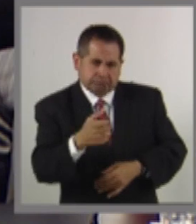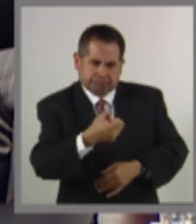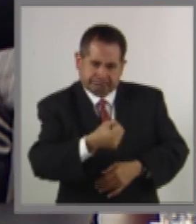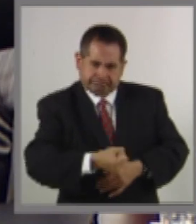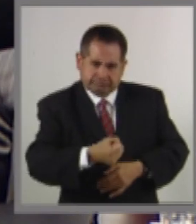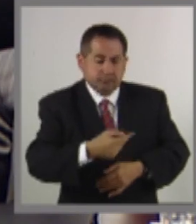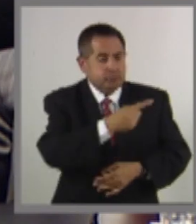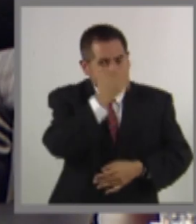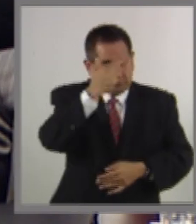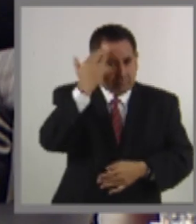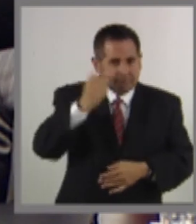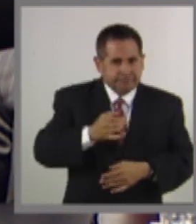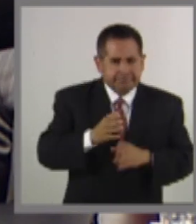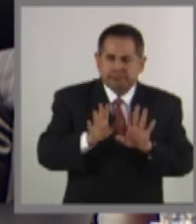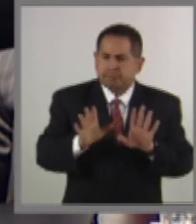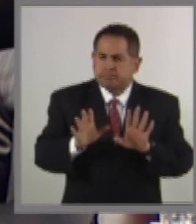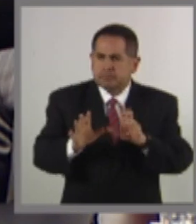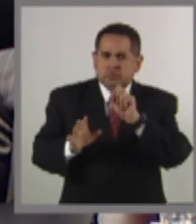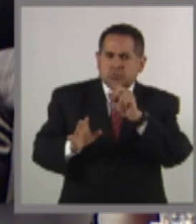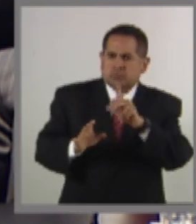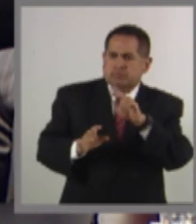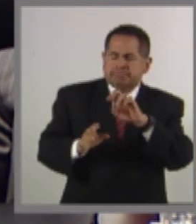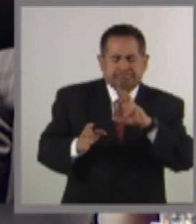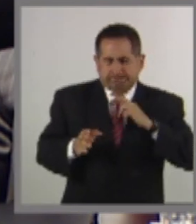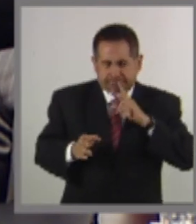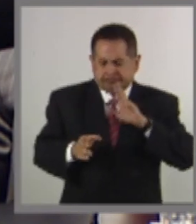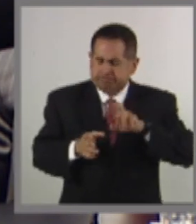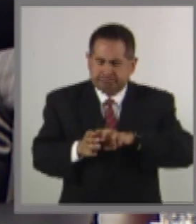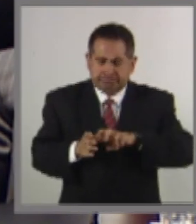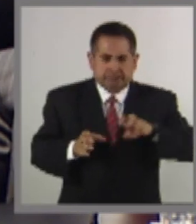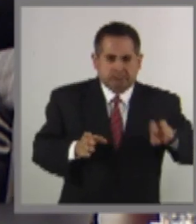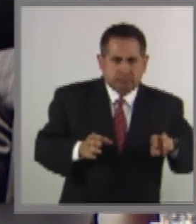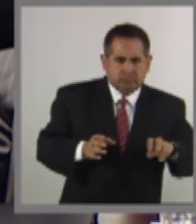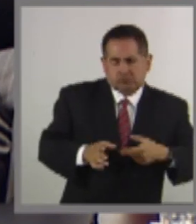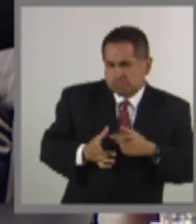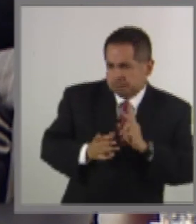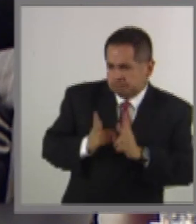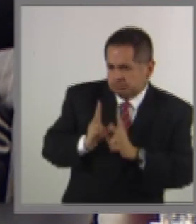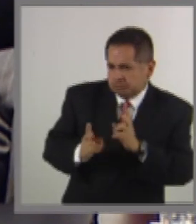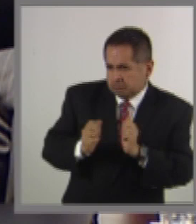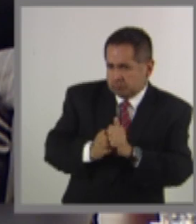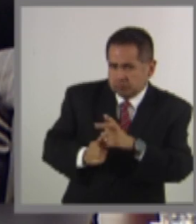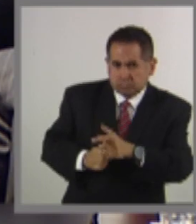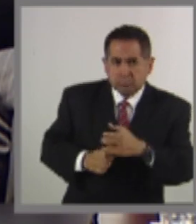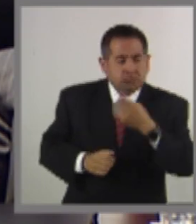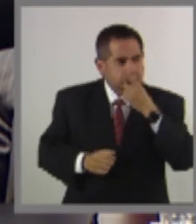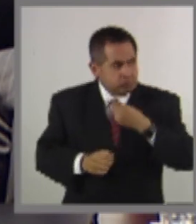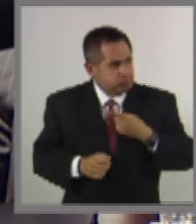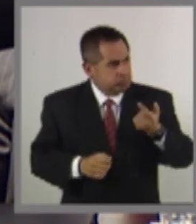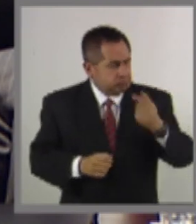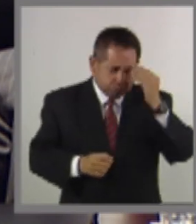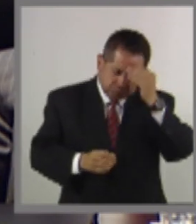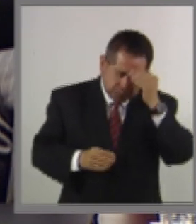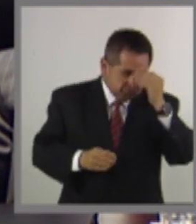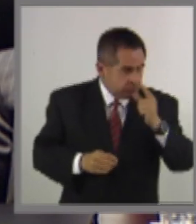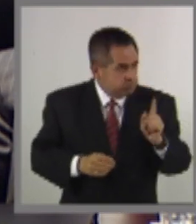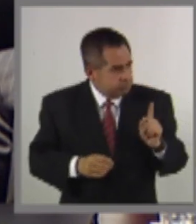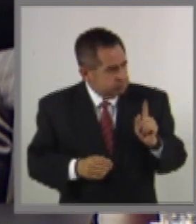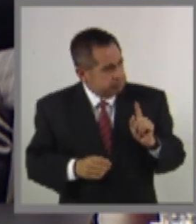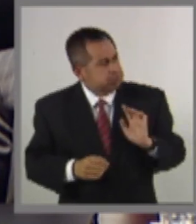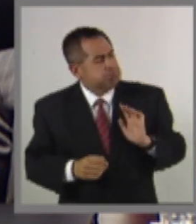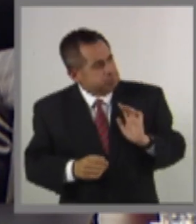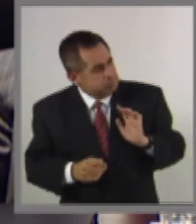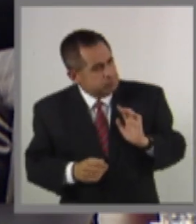la decisión de hacerte a un lado del PRD, me lo comentaste y me dijiste tus reflexiones y las